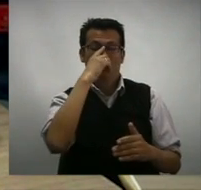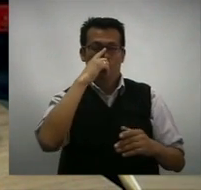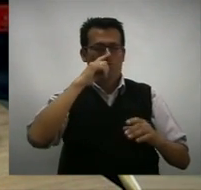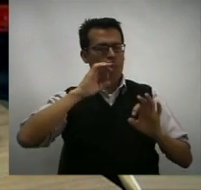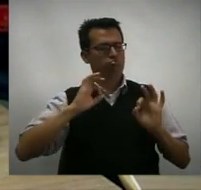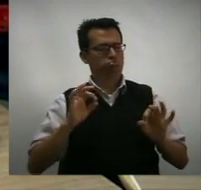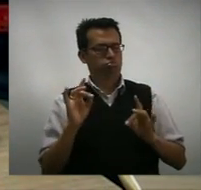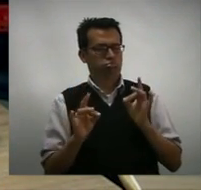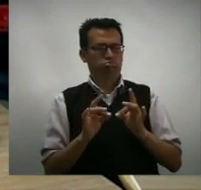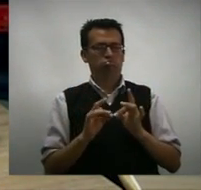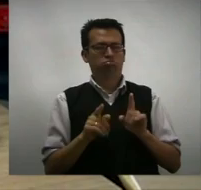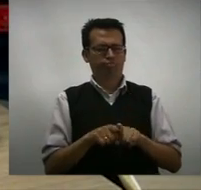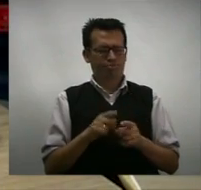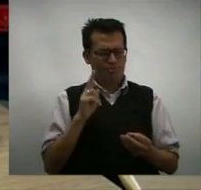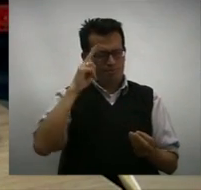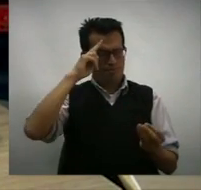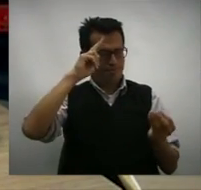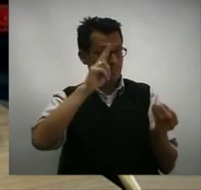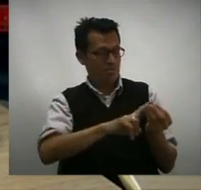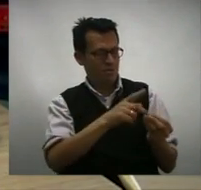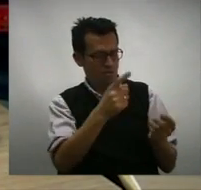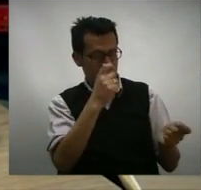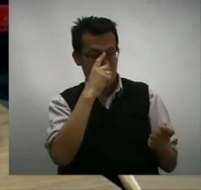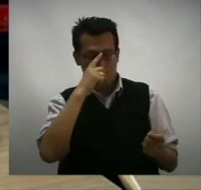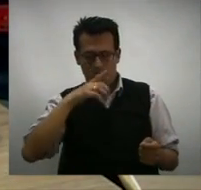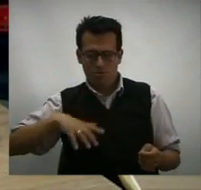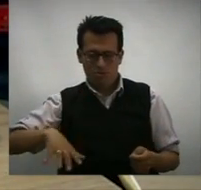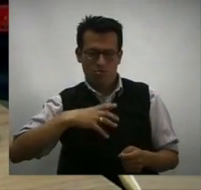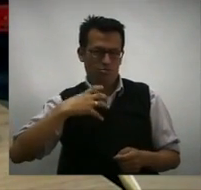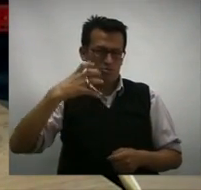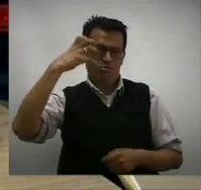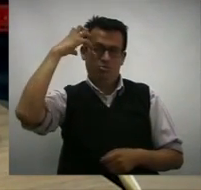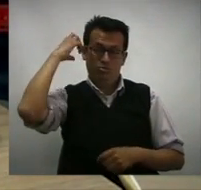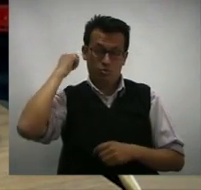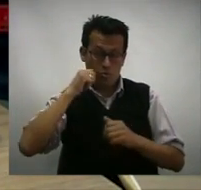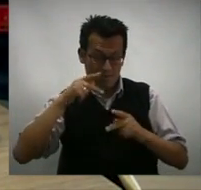institución disciplinar. De acuerdo con Freud, la historia de la humanidad es la historia de su represión.